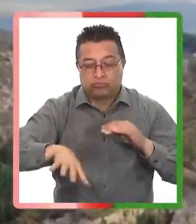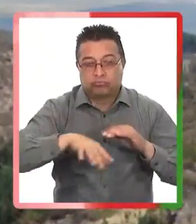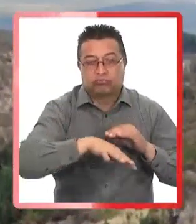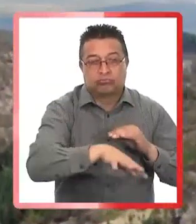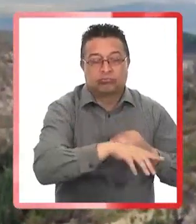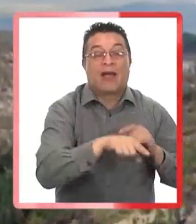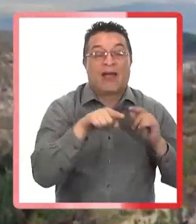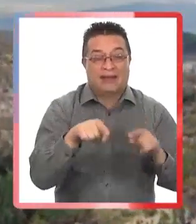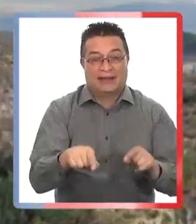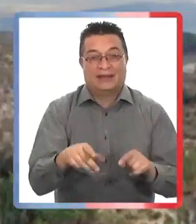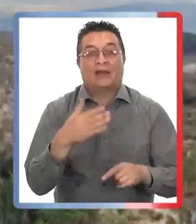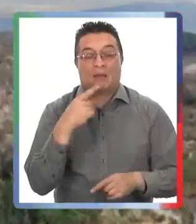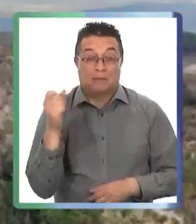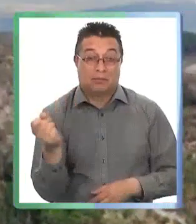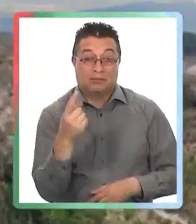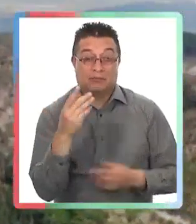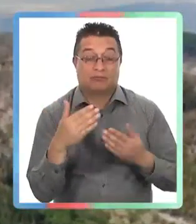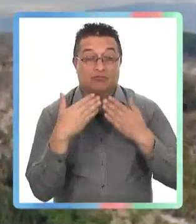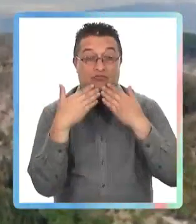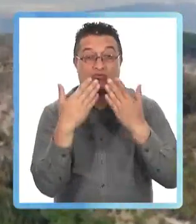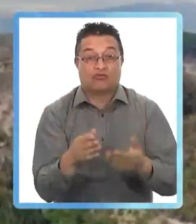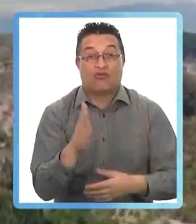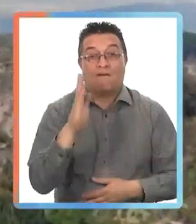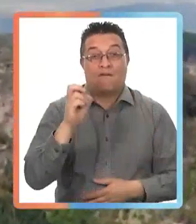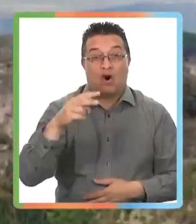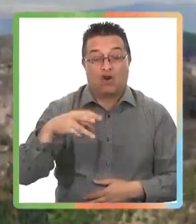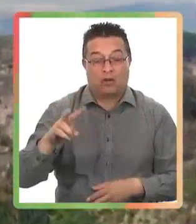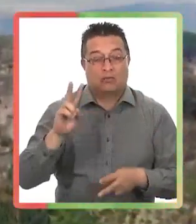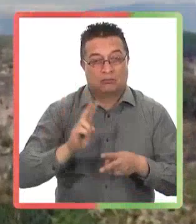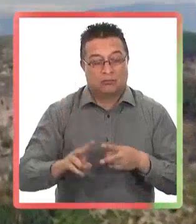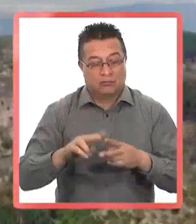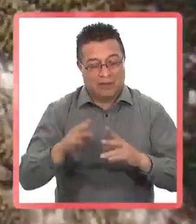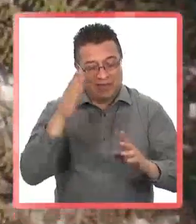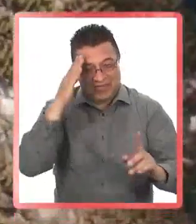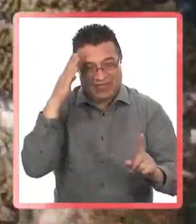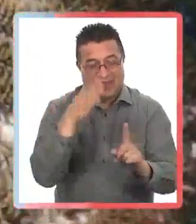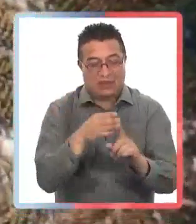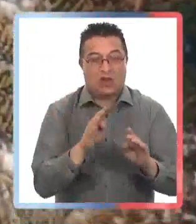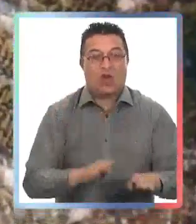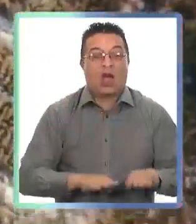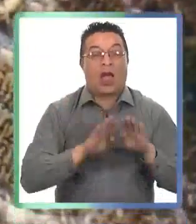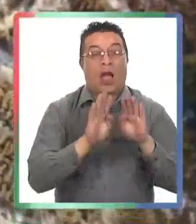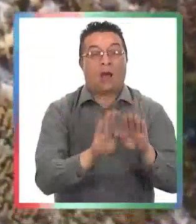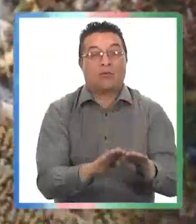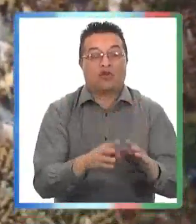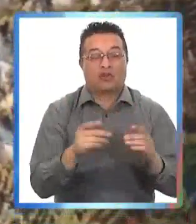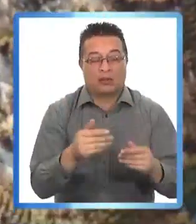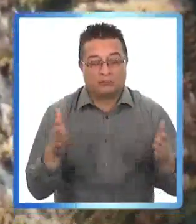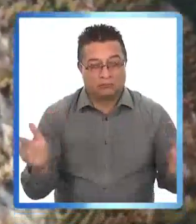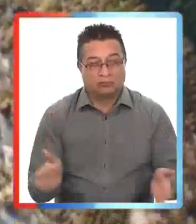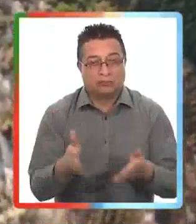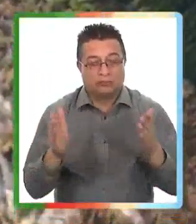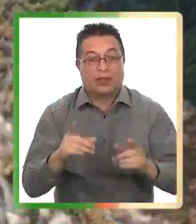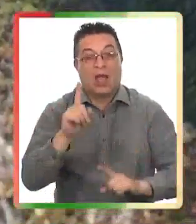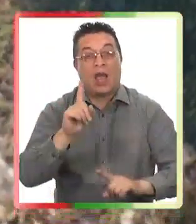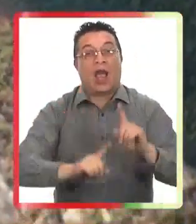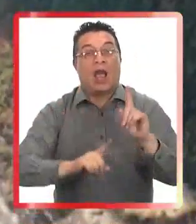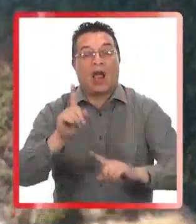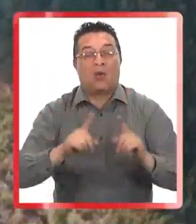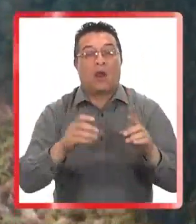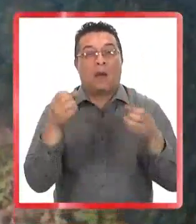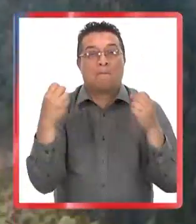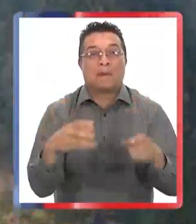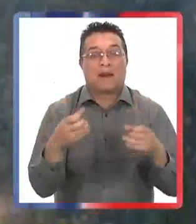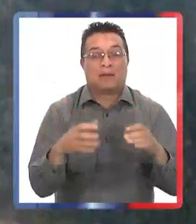algunos bonos de recuperación directa para apoyar, no sé, la recuperación de algunas pérdidas materiales, digamos,